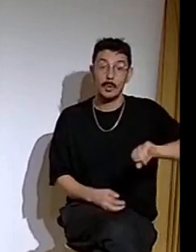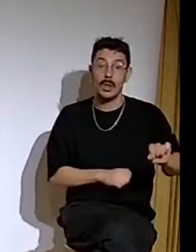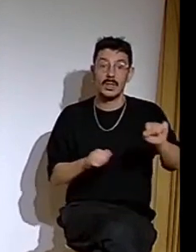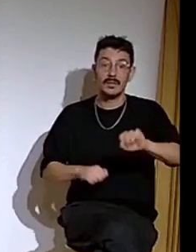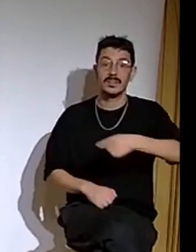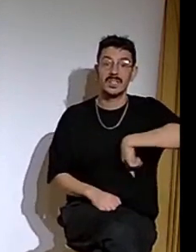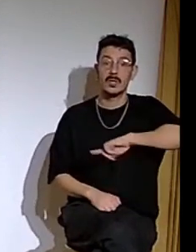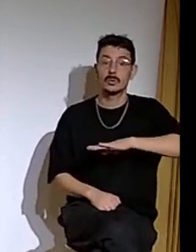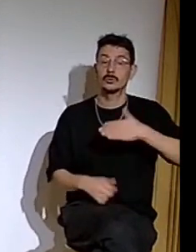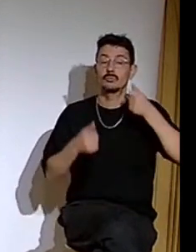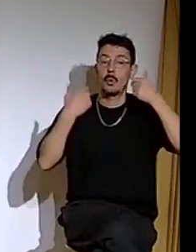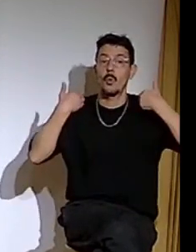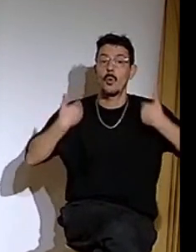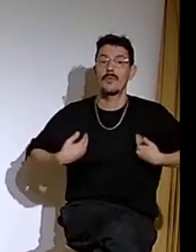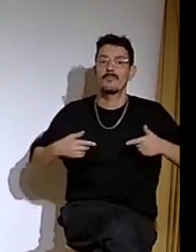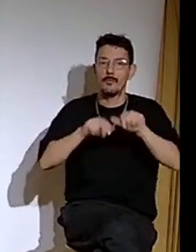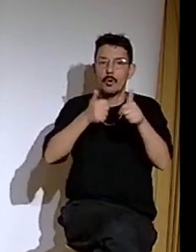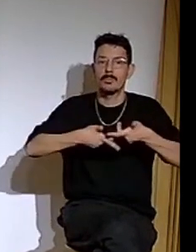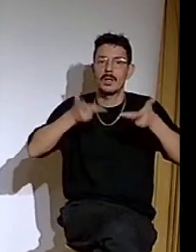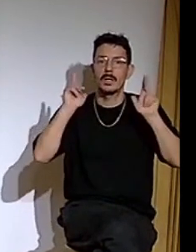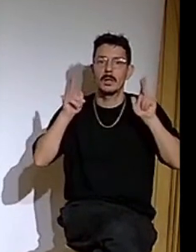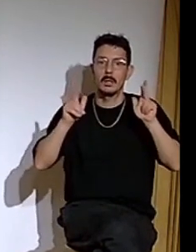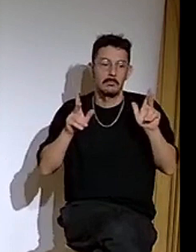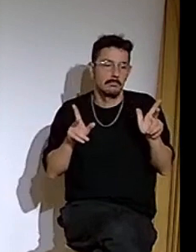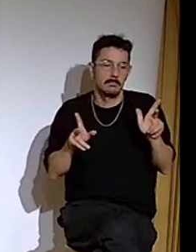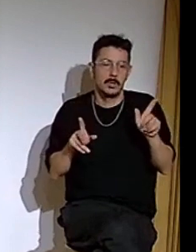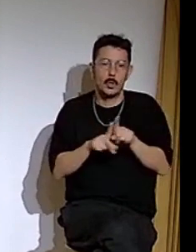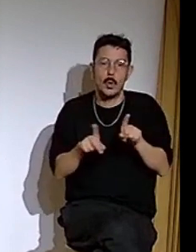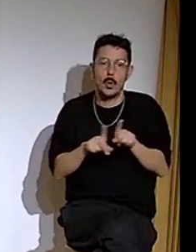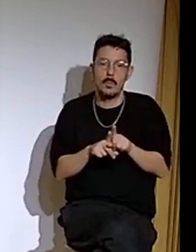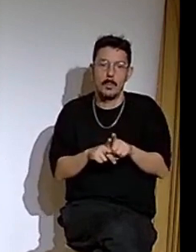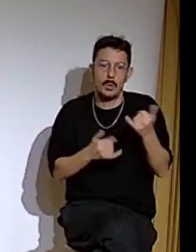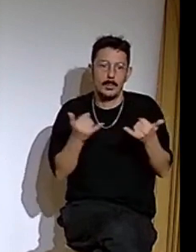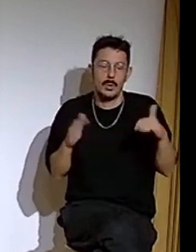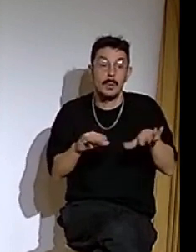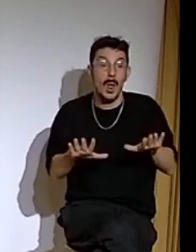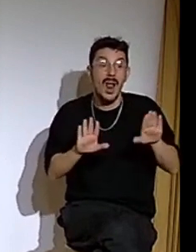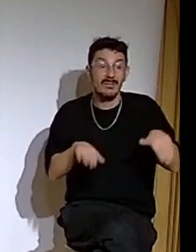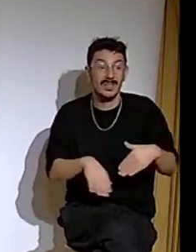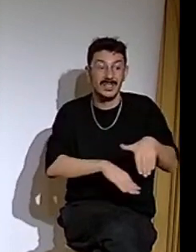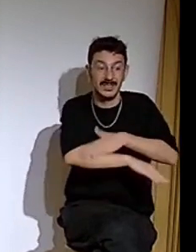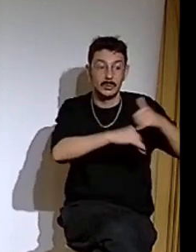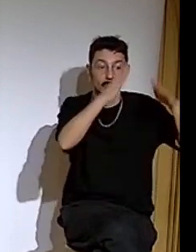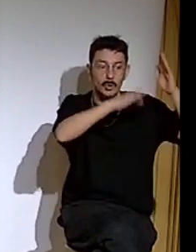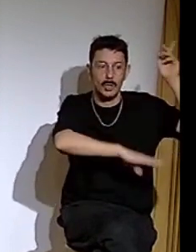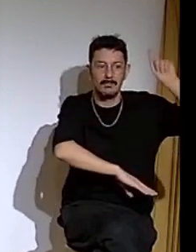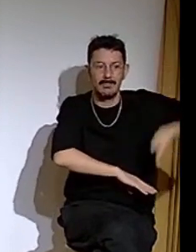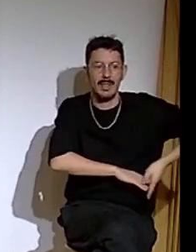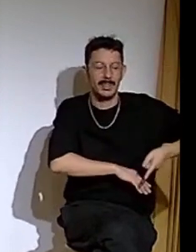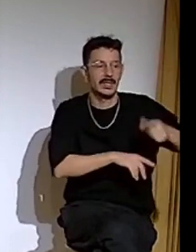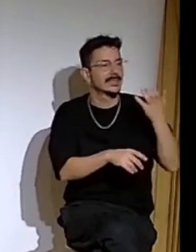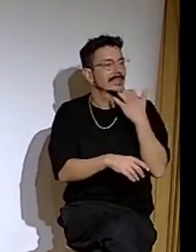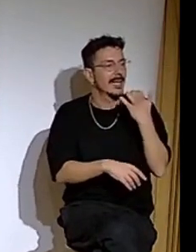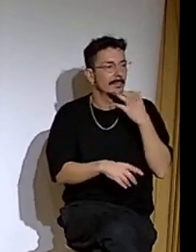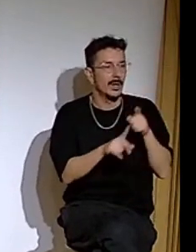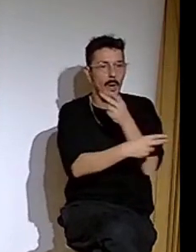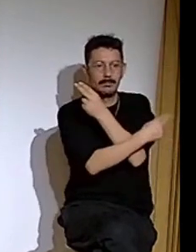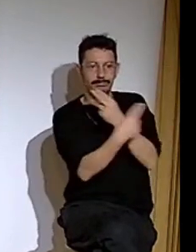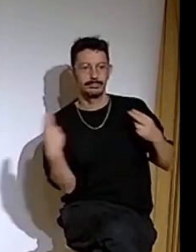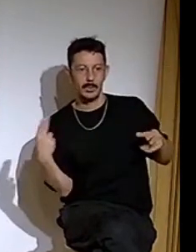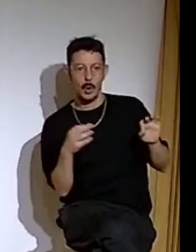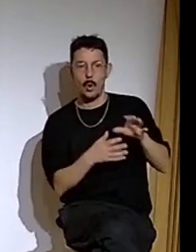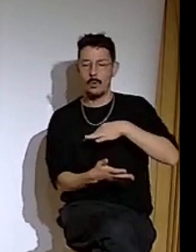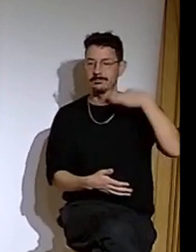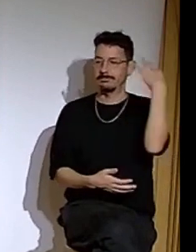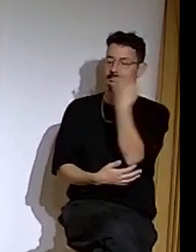daño a nadie no pero siempre estas instituciones hegemónicas nos han censurado nos han vetado y y esta Expo lo que lo